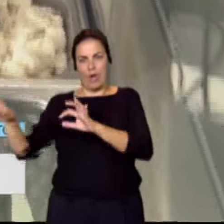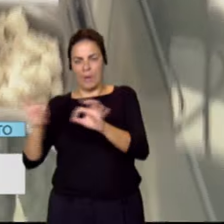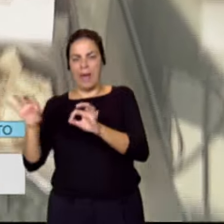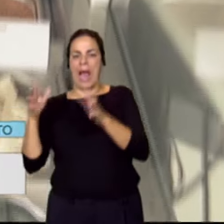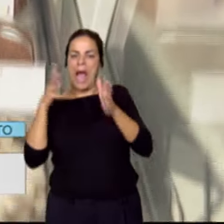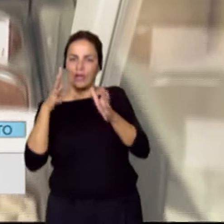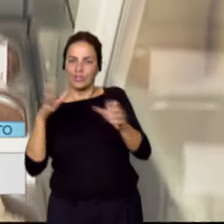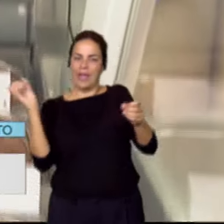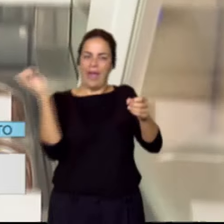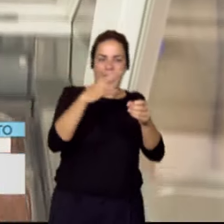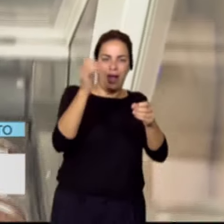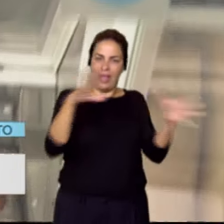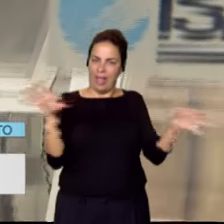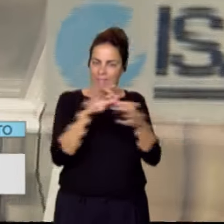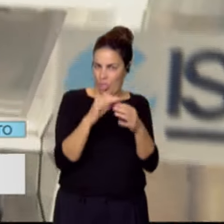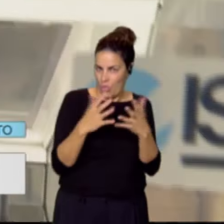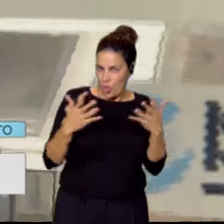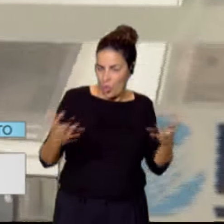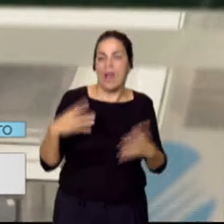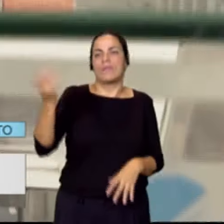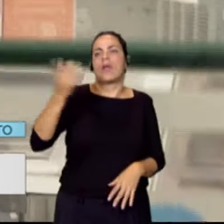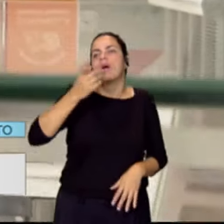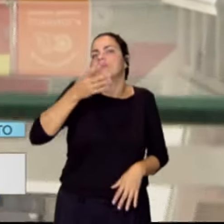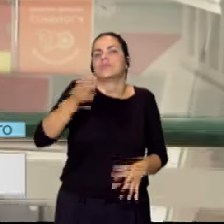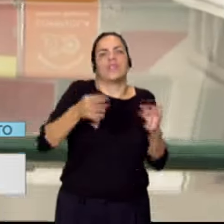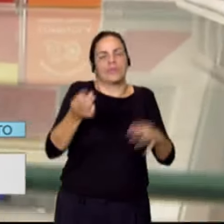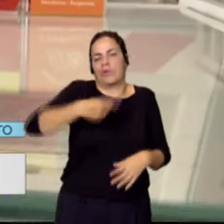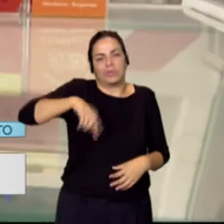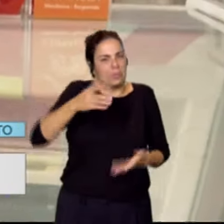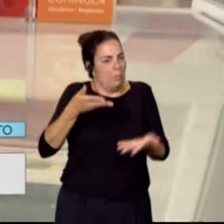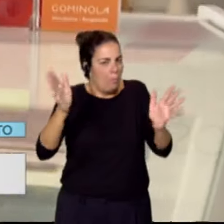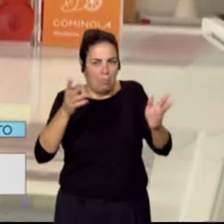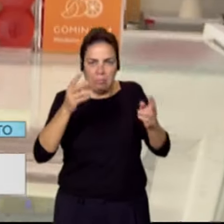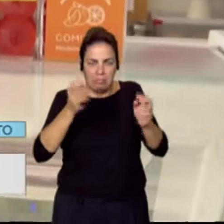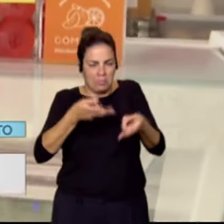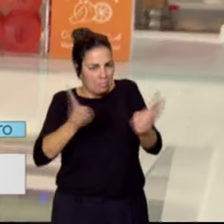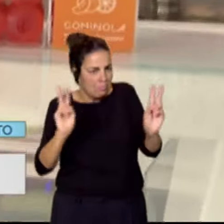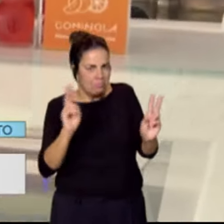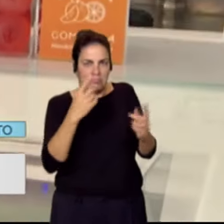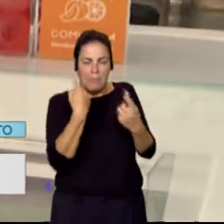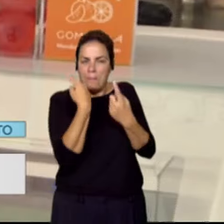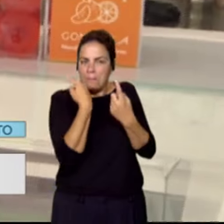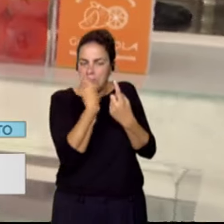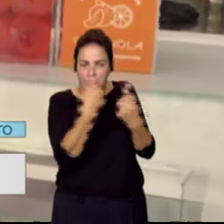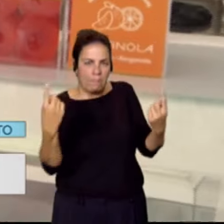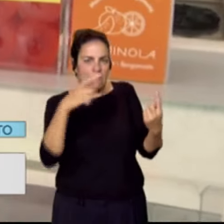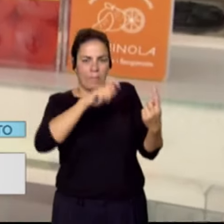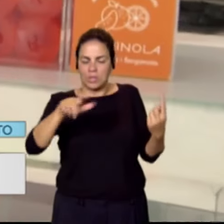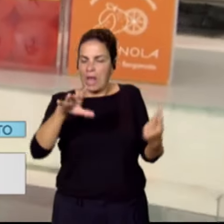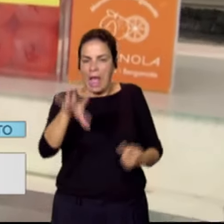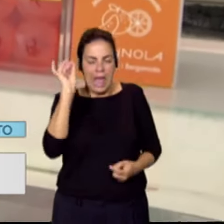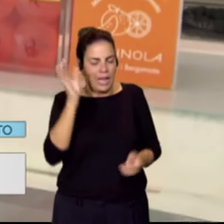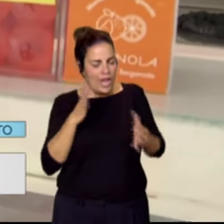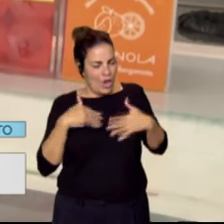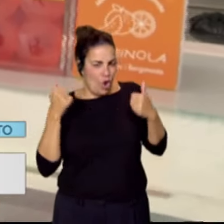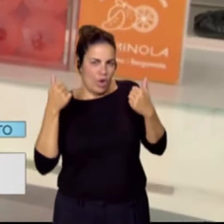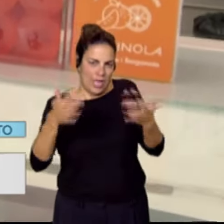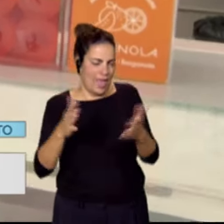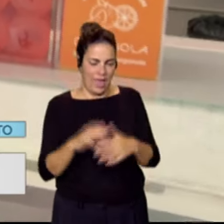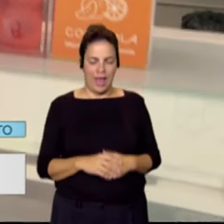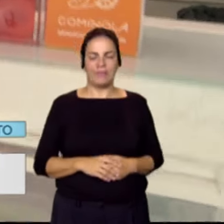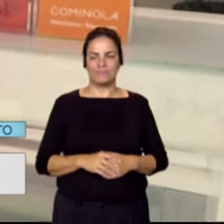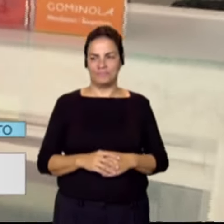pues damos paso Pues un poco a la libertad creatividad de cada persona para que pueda complementarlo con los toppings que ellos